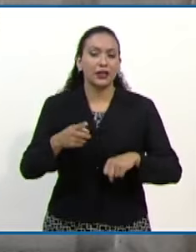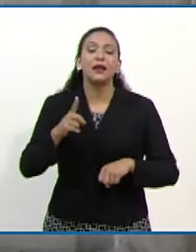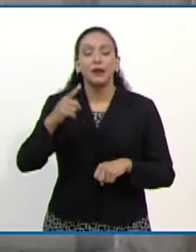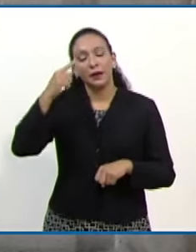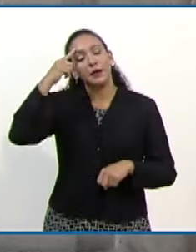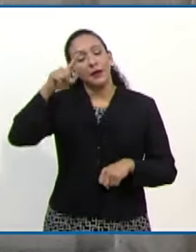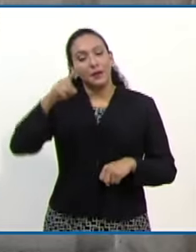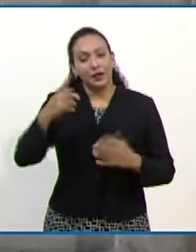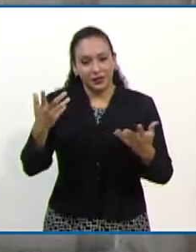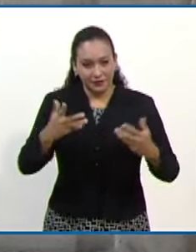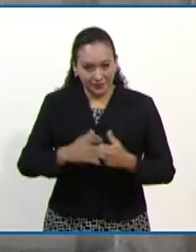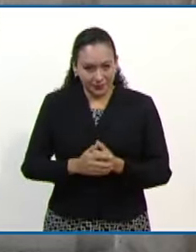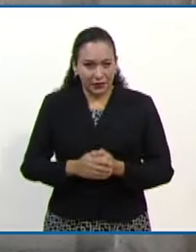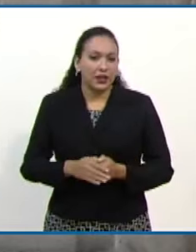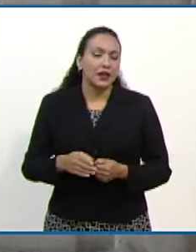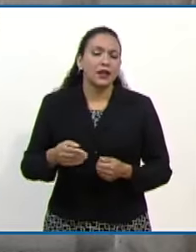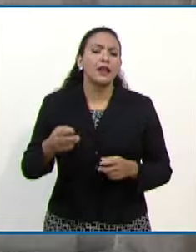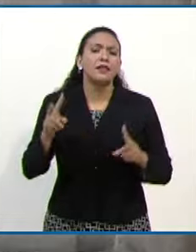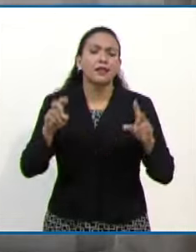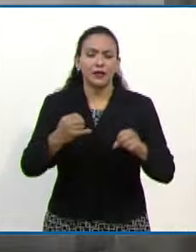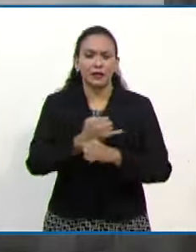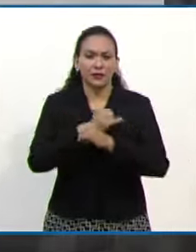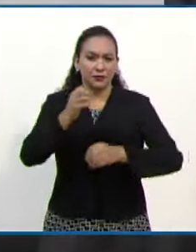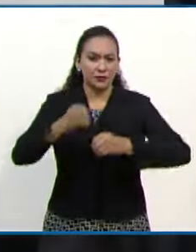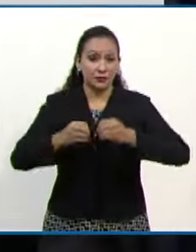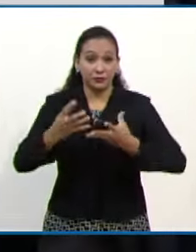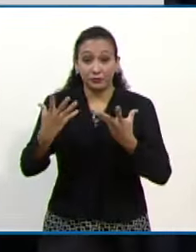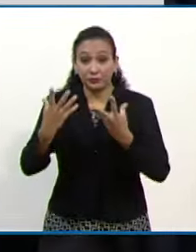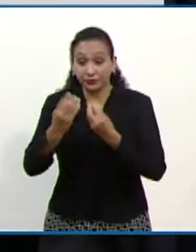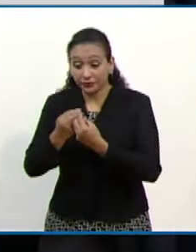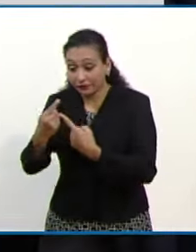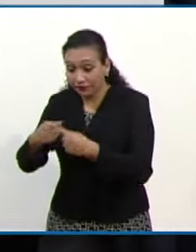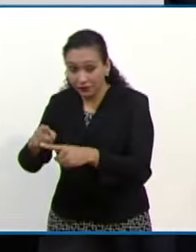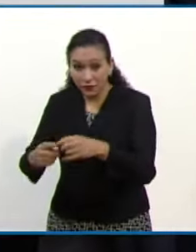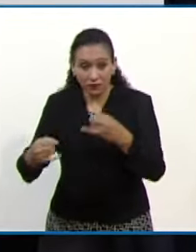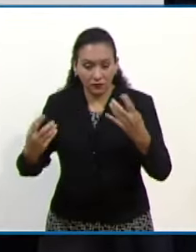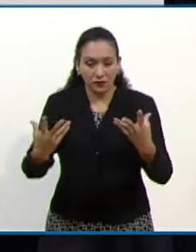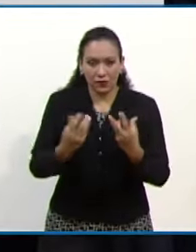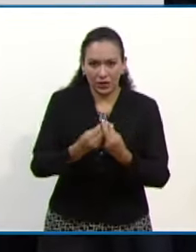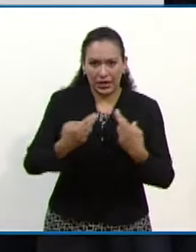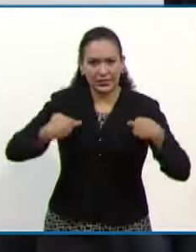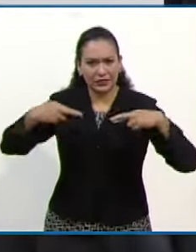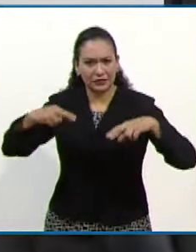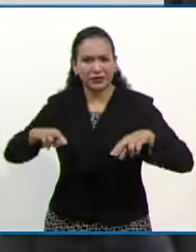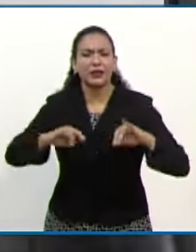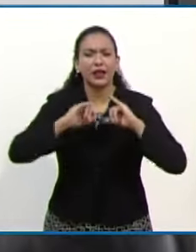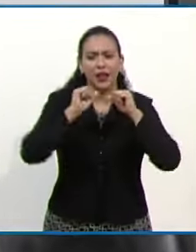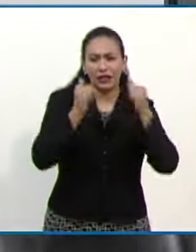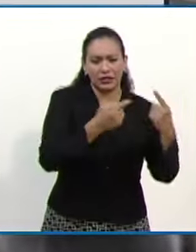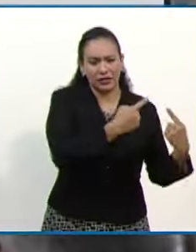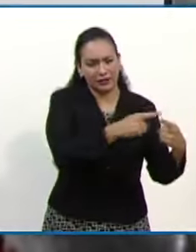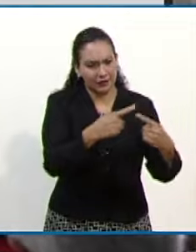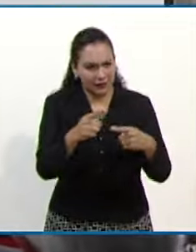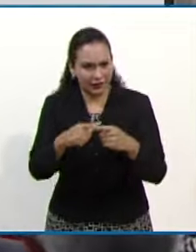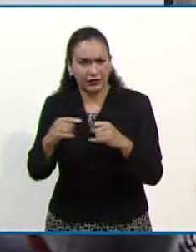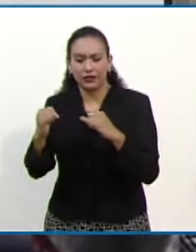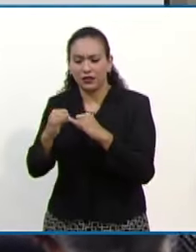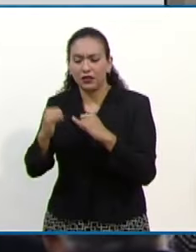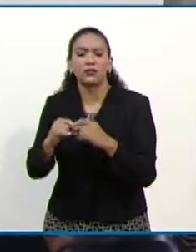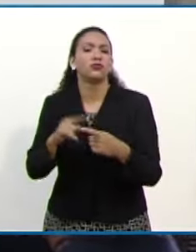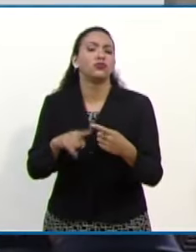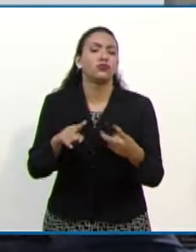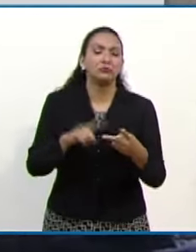Independencia Judicial, ante legisladores de diversas fuerzas políticas del país, representantes de órganos internacionales, de la academia